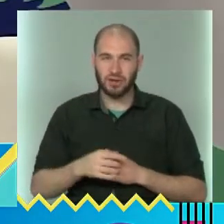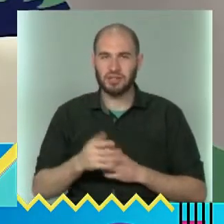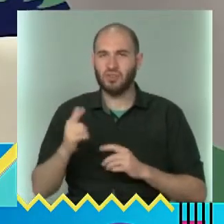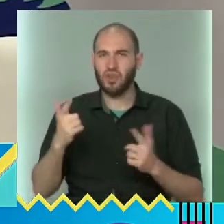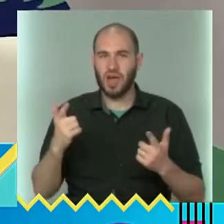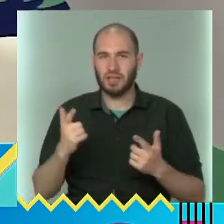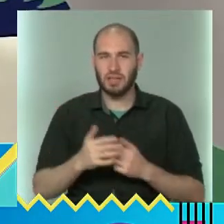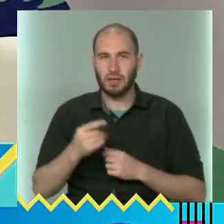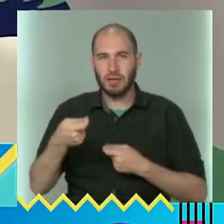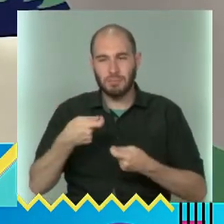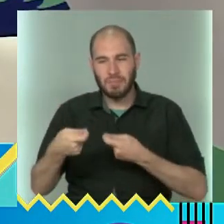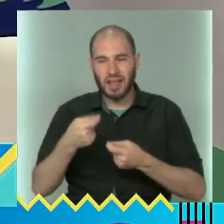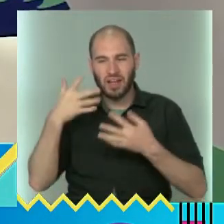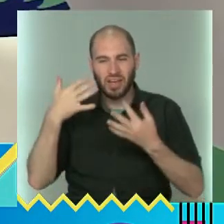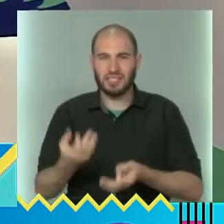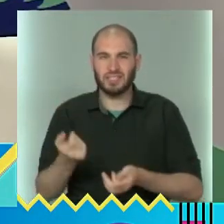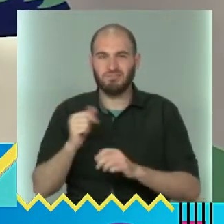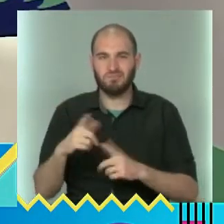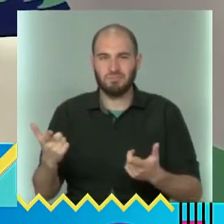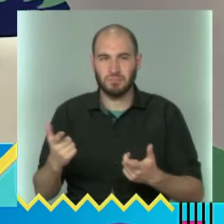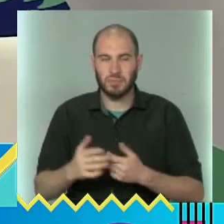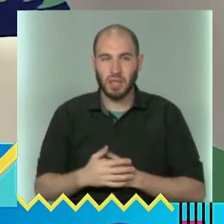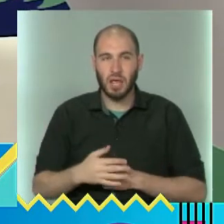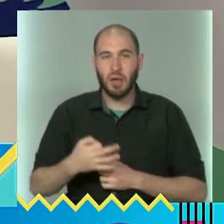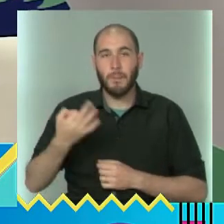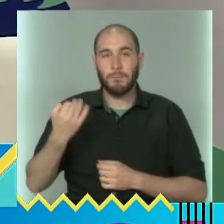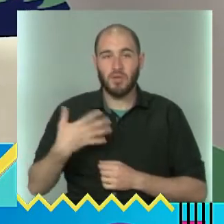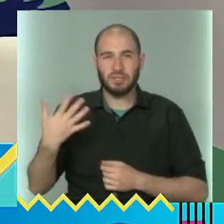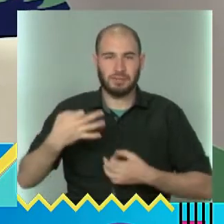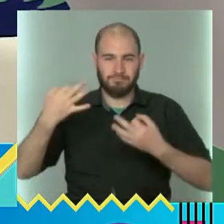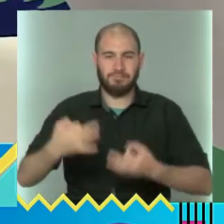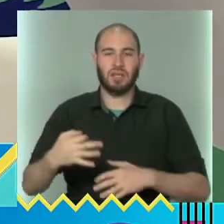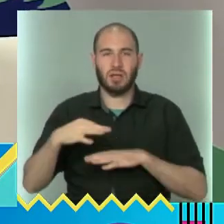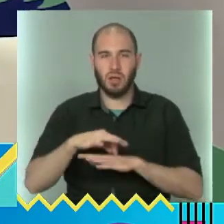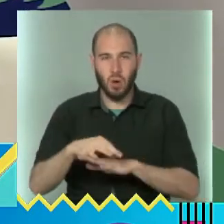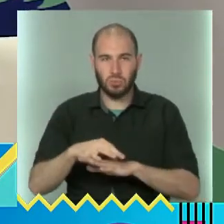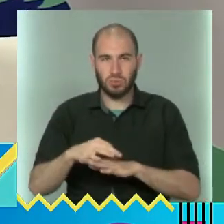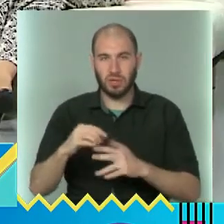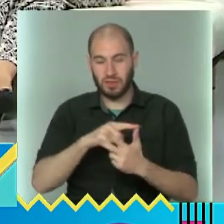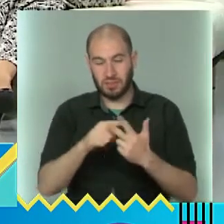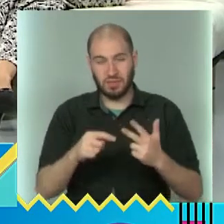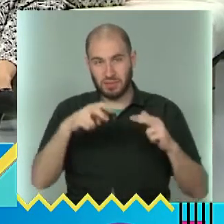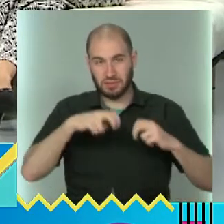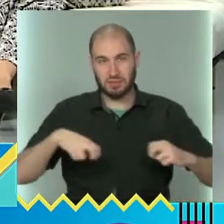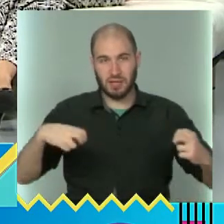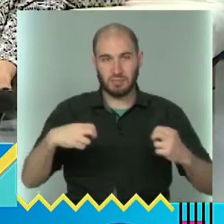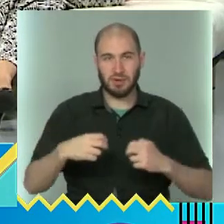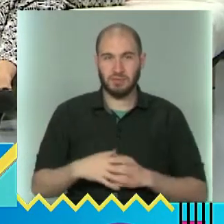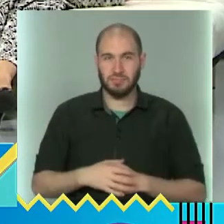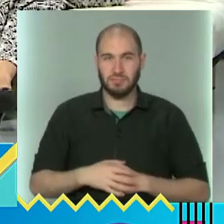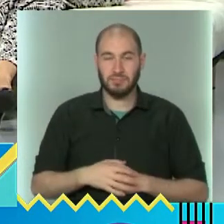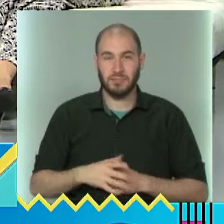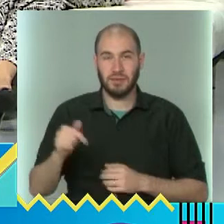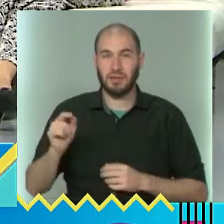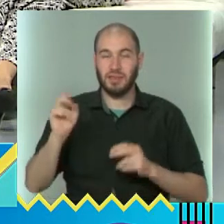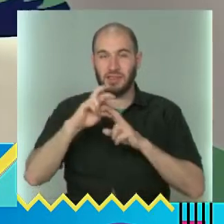quien regule esa ética, lo cual para profesionales serios del coaching como los tres que tenés acá sentados, no es un